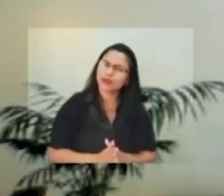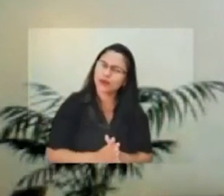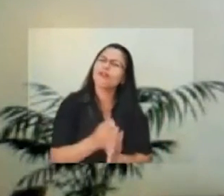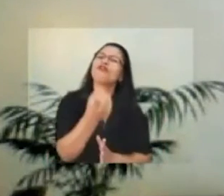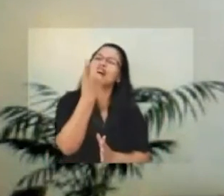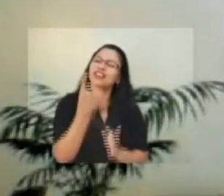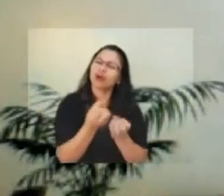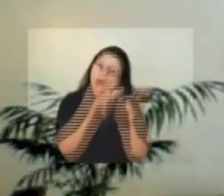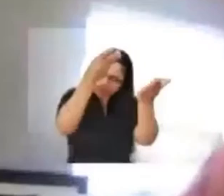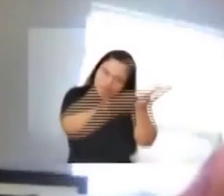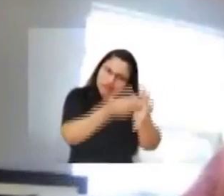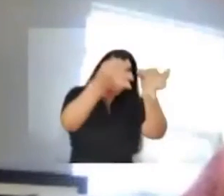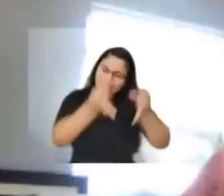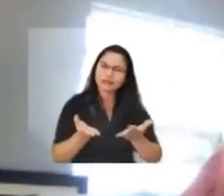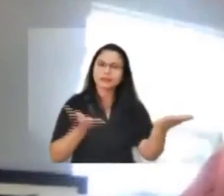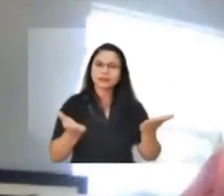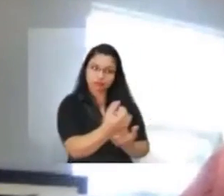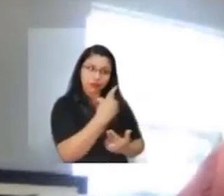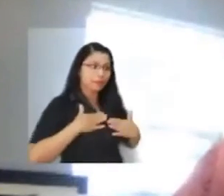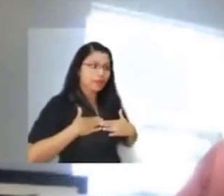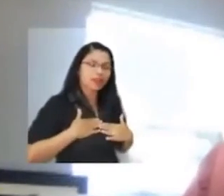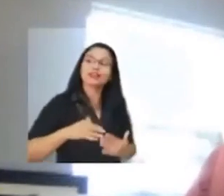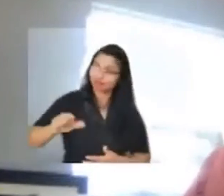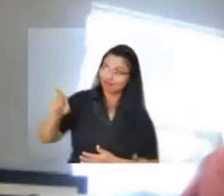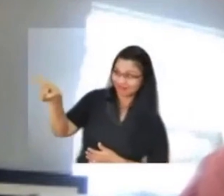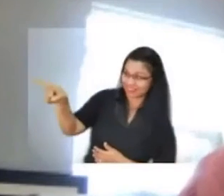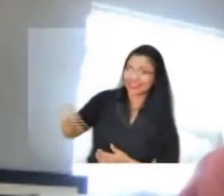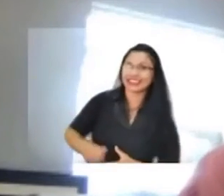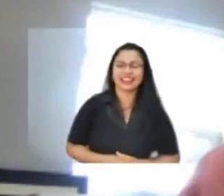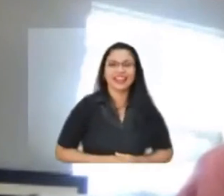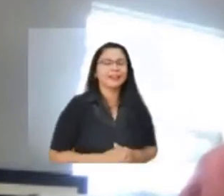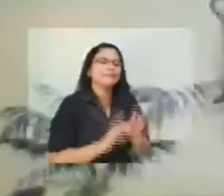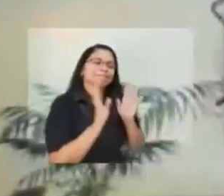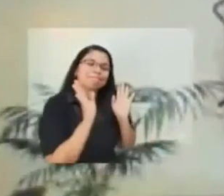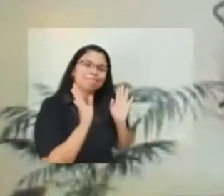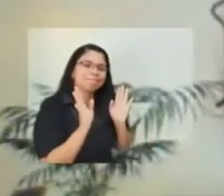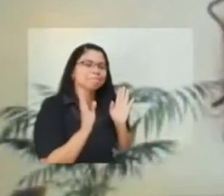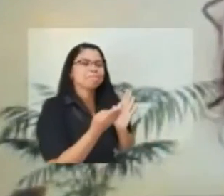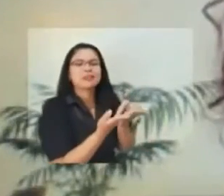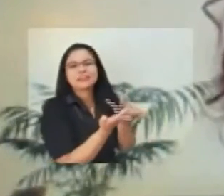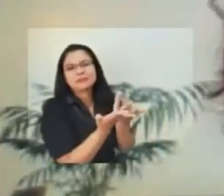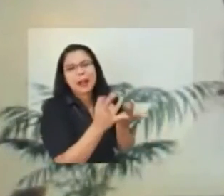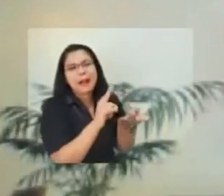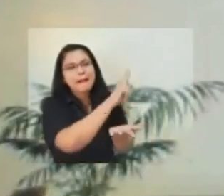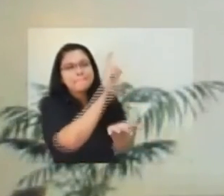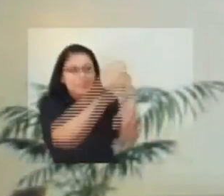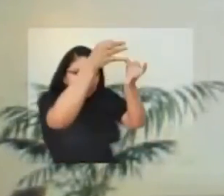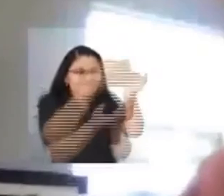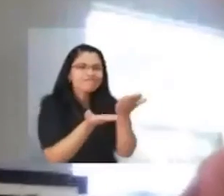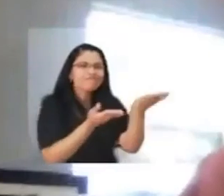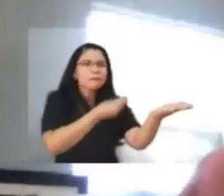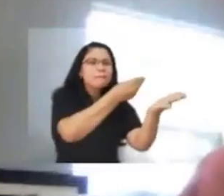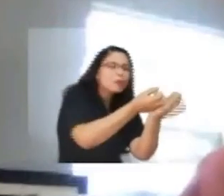nada? ¿La pregunta es para mí? Sí. Todavía no. Todavía no. Que no podemos, no